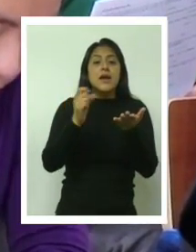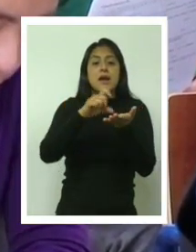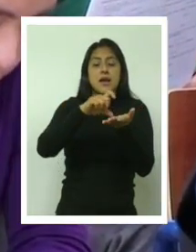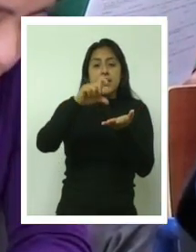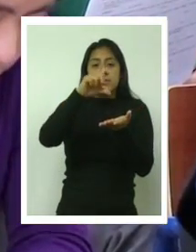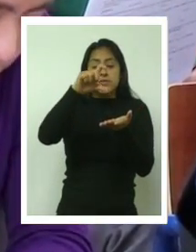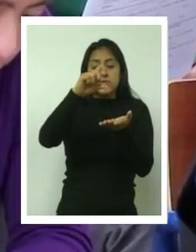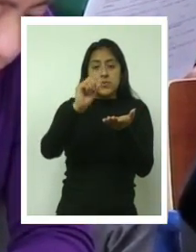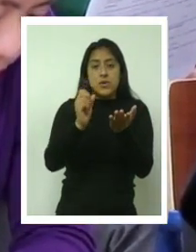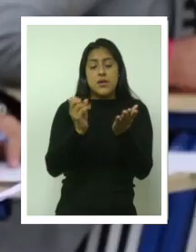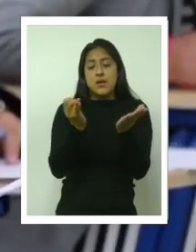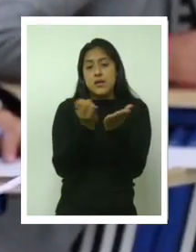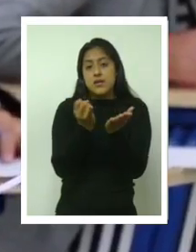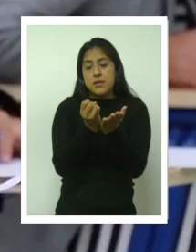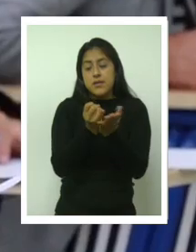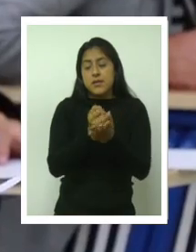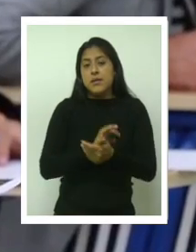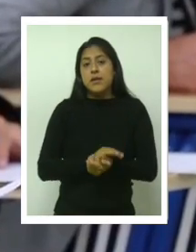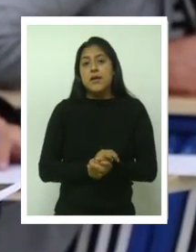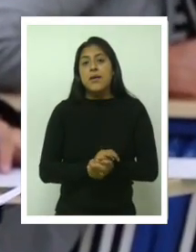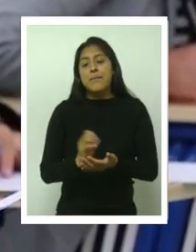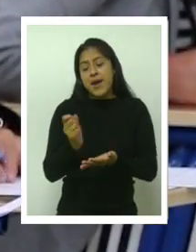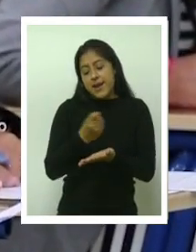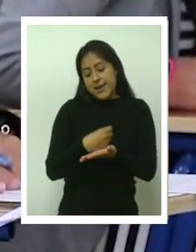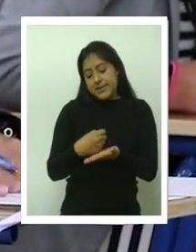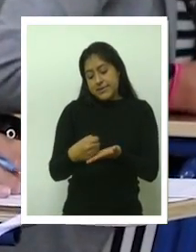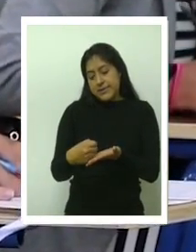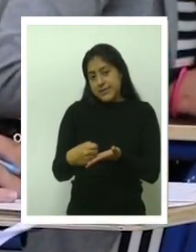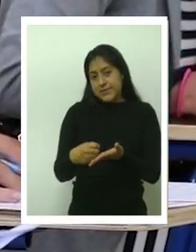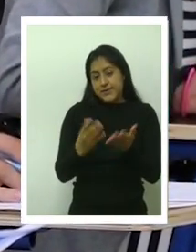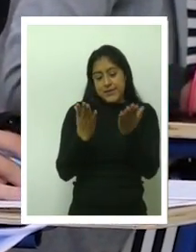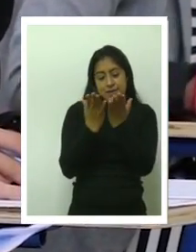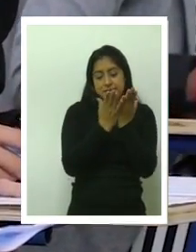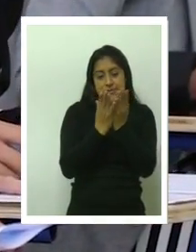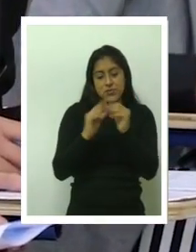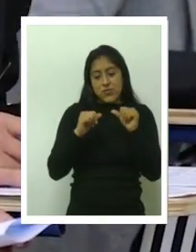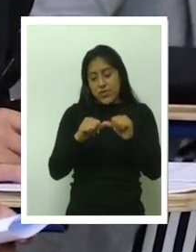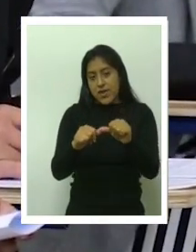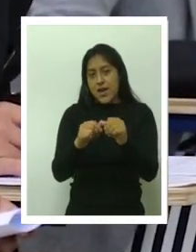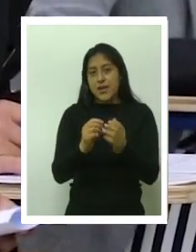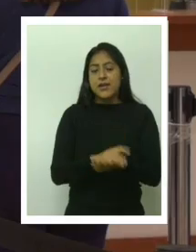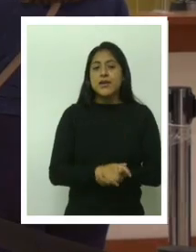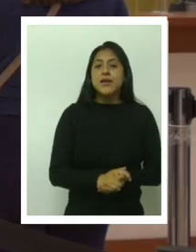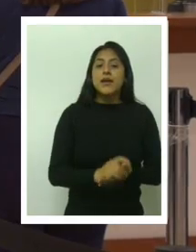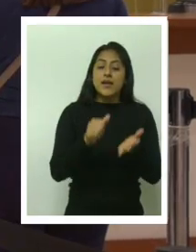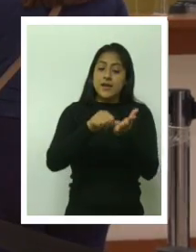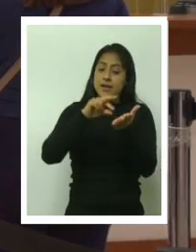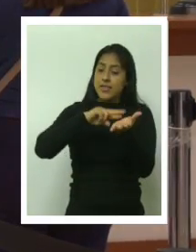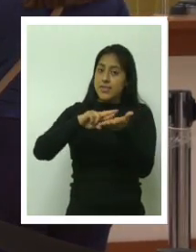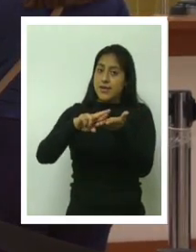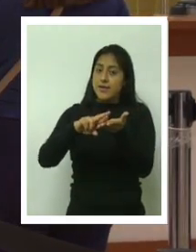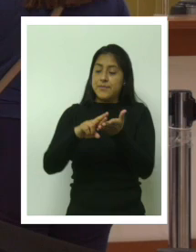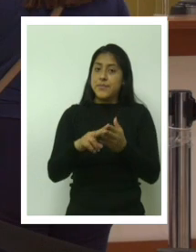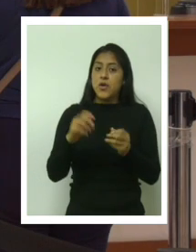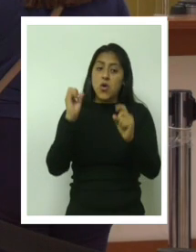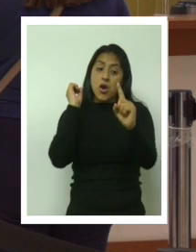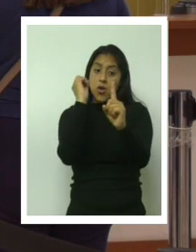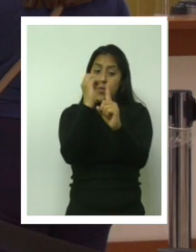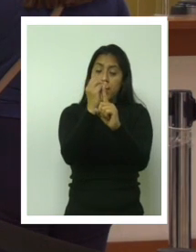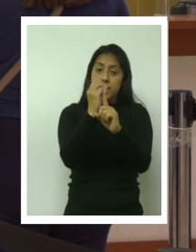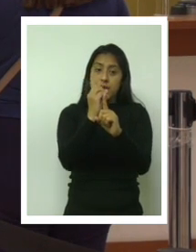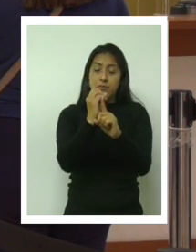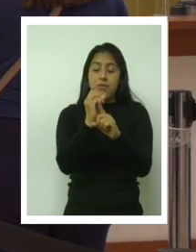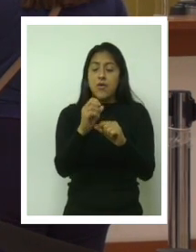centros educativos, según su normativa para las inscripciones escolares, razón por la cual el Registro Nacional de las Personas